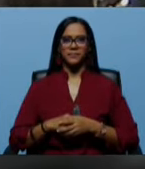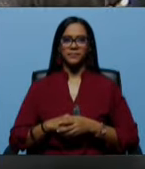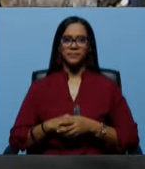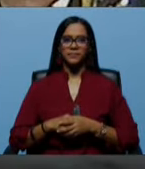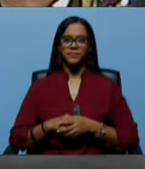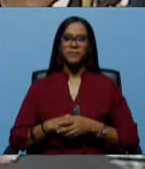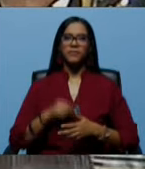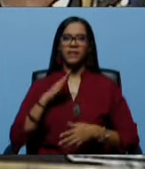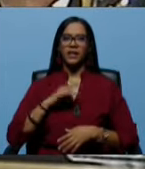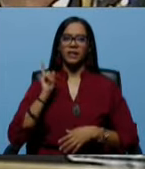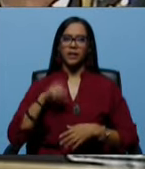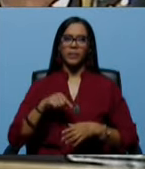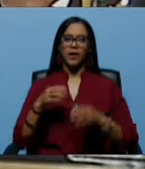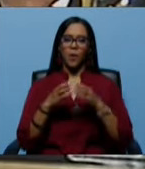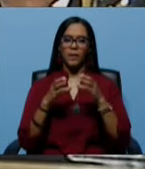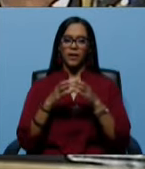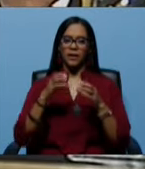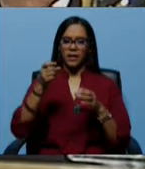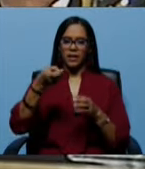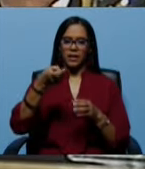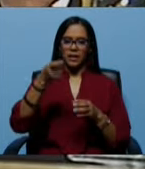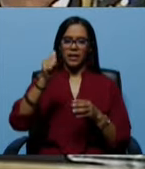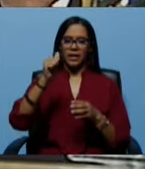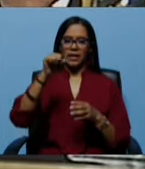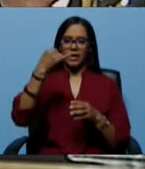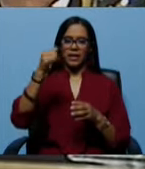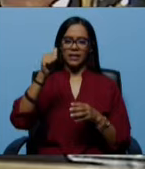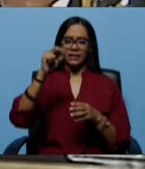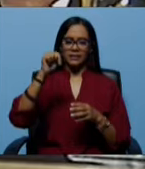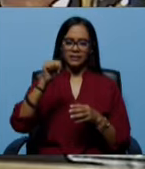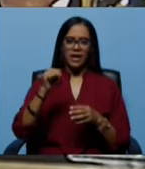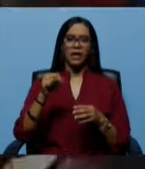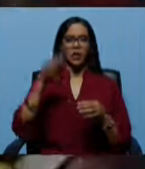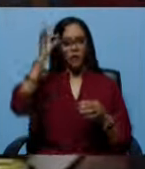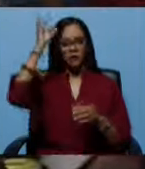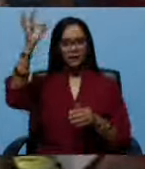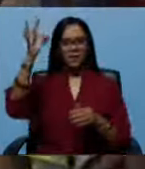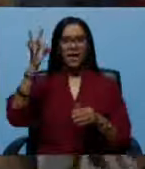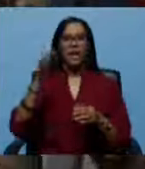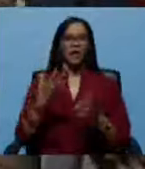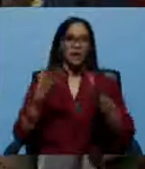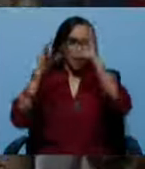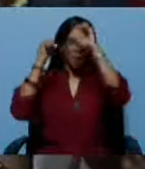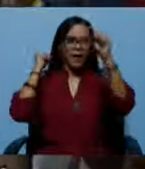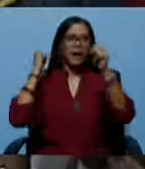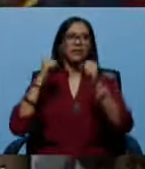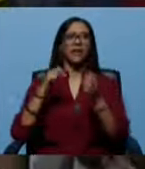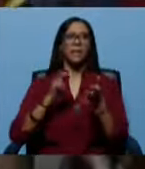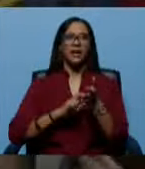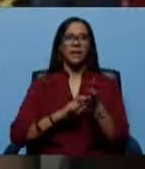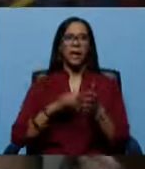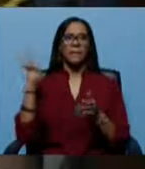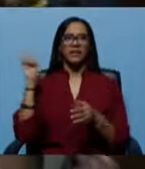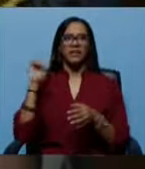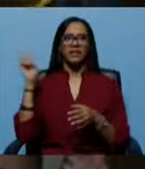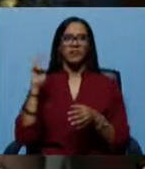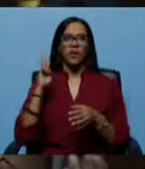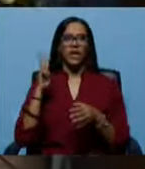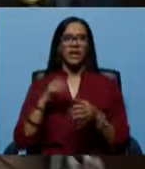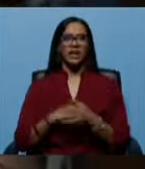Está también el compañero Ghassan Salama, consejero de la Embajada del Estado de Palestina en la República Bolivariana de